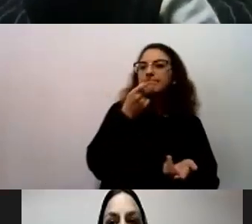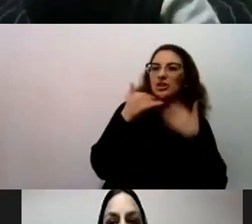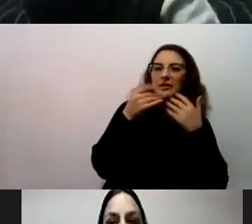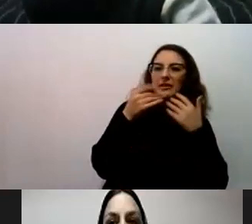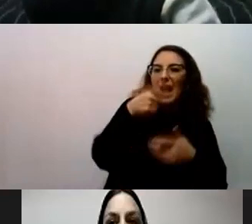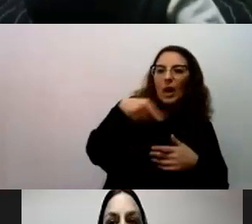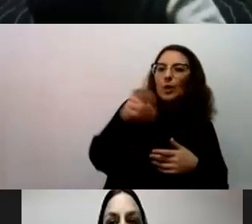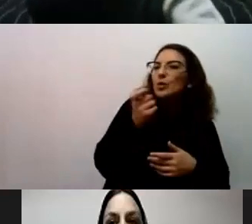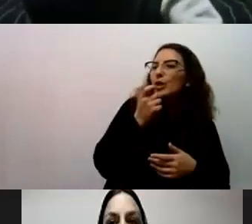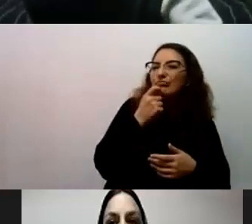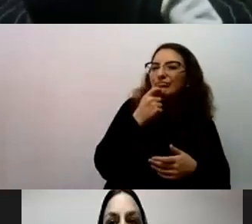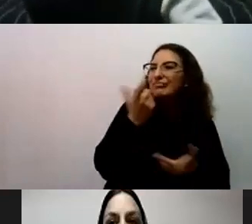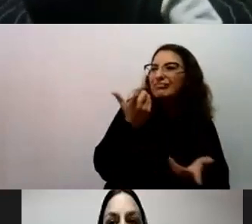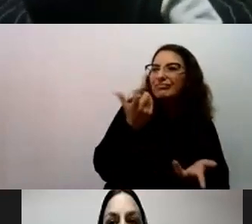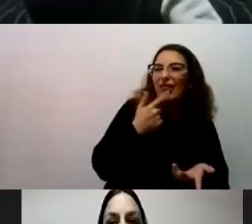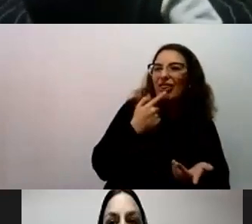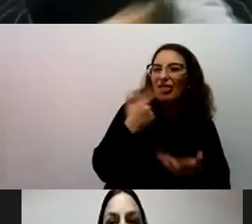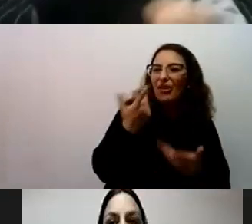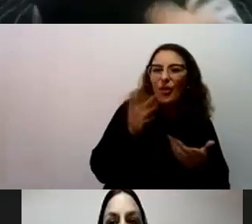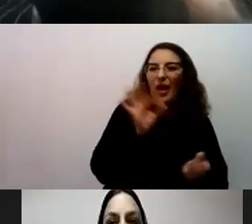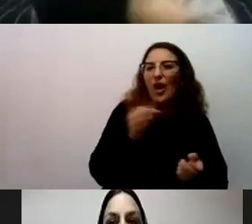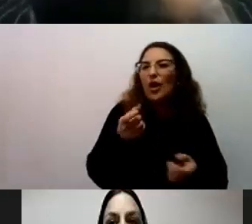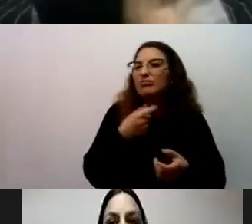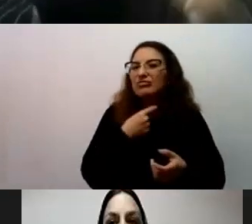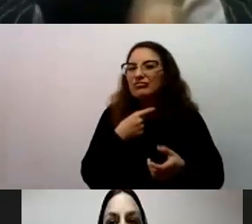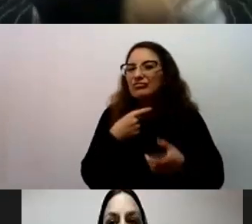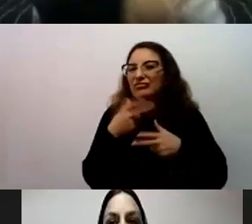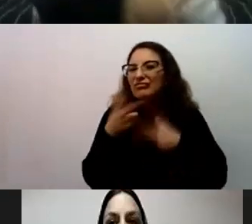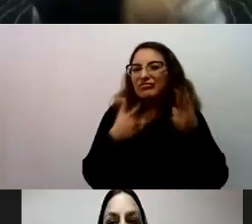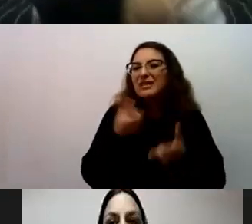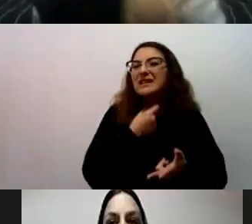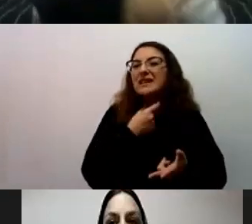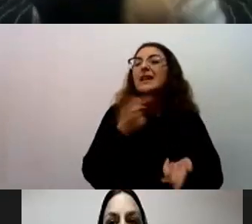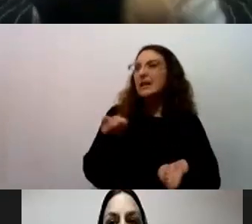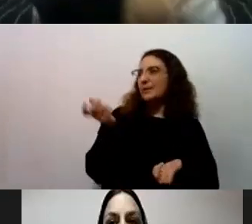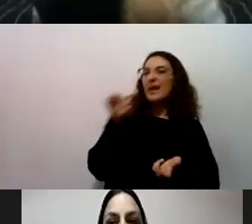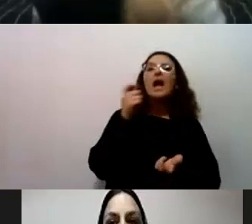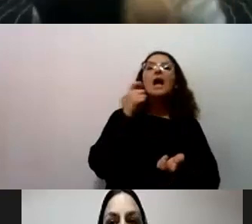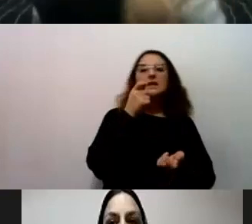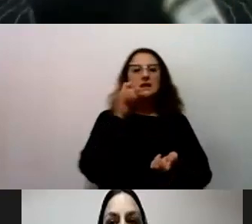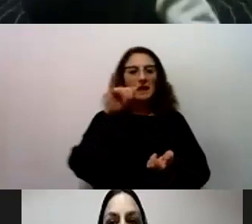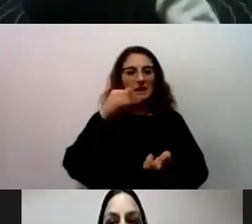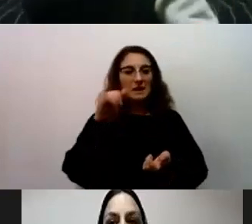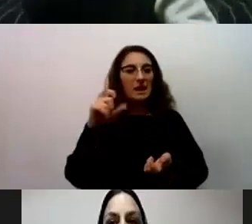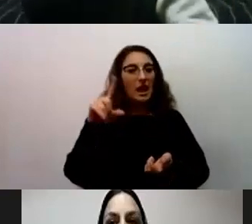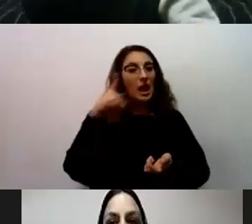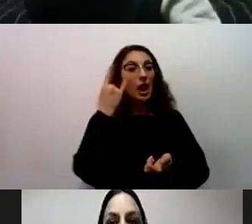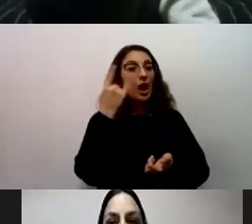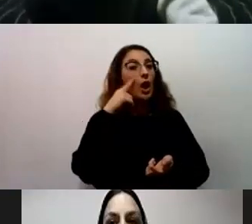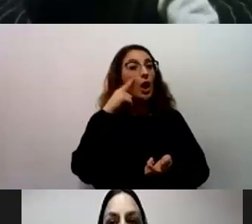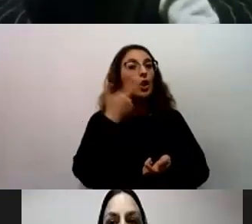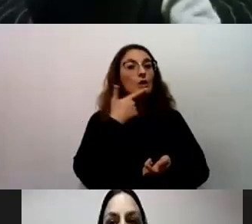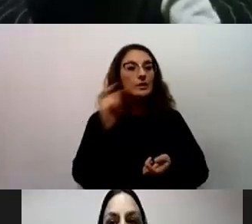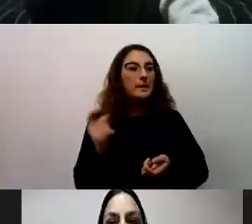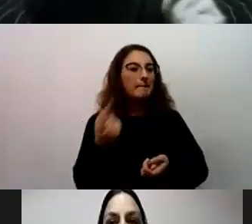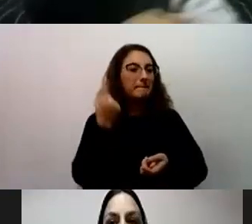con respecto al tema de transporte accesible. Sí, Luis. Bueno, primero una digresión. La doctora